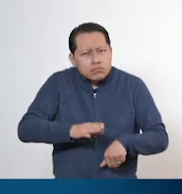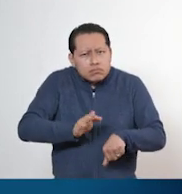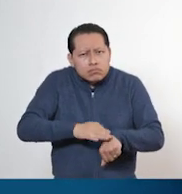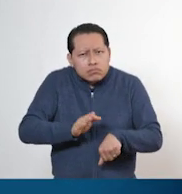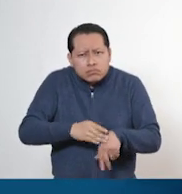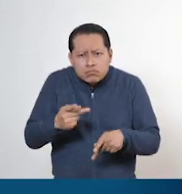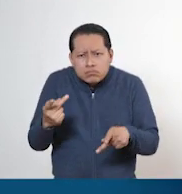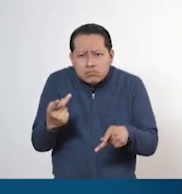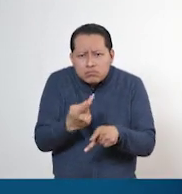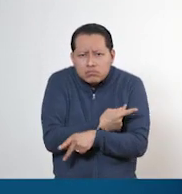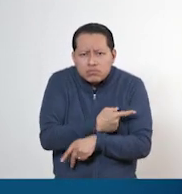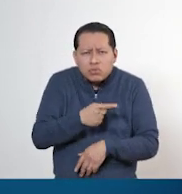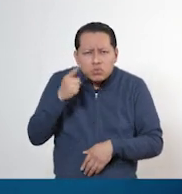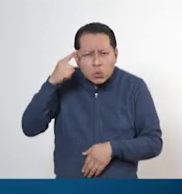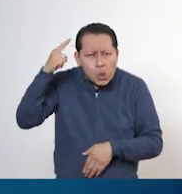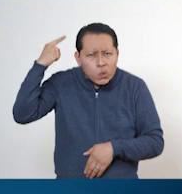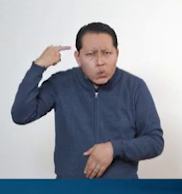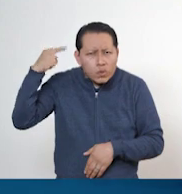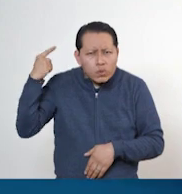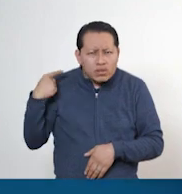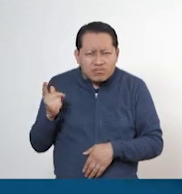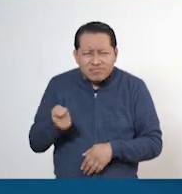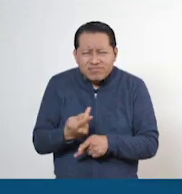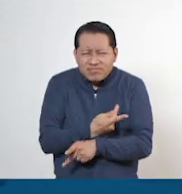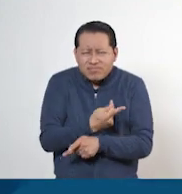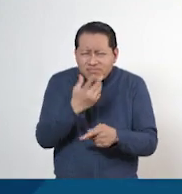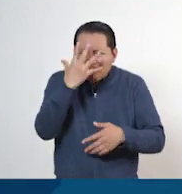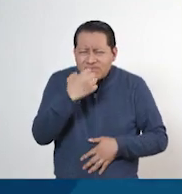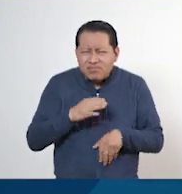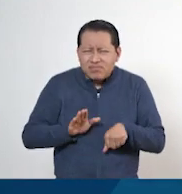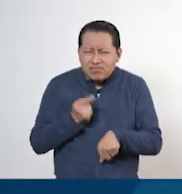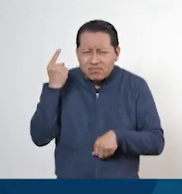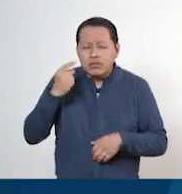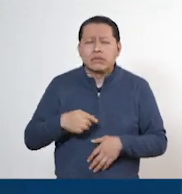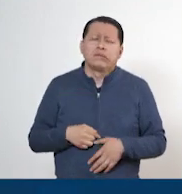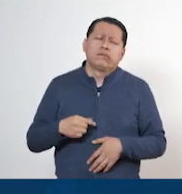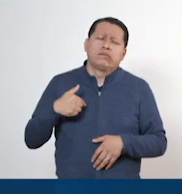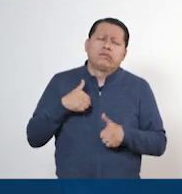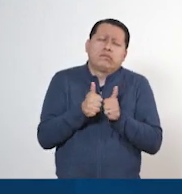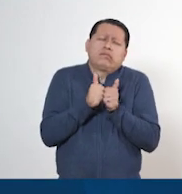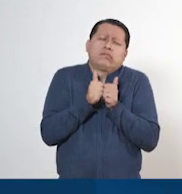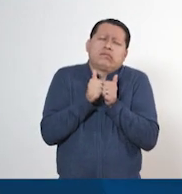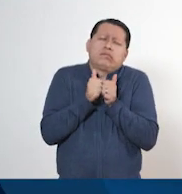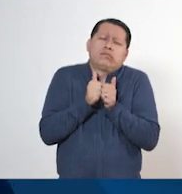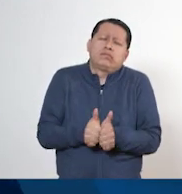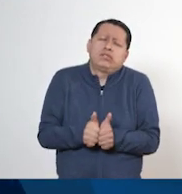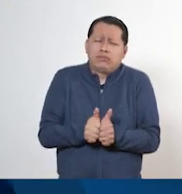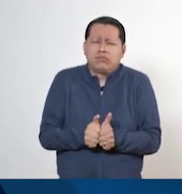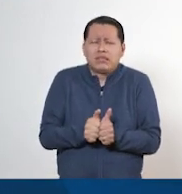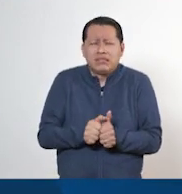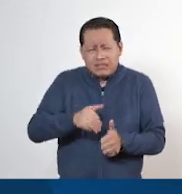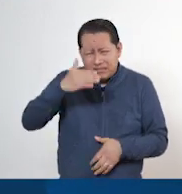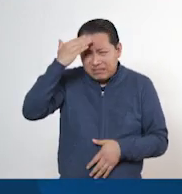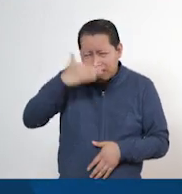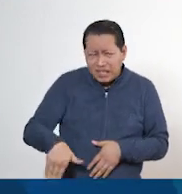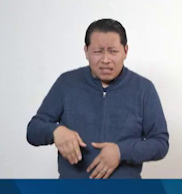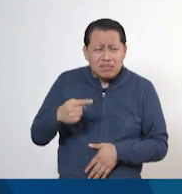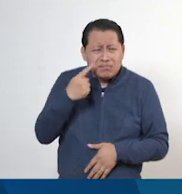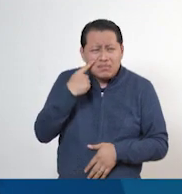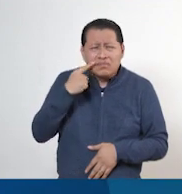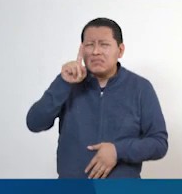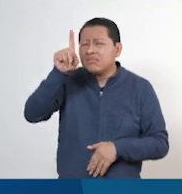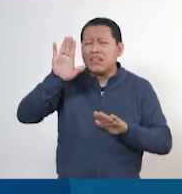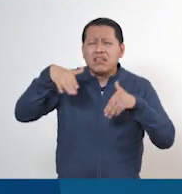te pasa, Cupertino, hombre? ¿Por qué estás tan triste, mano? ¡Estoy encerrado, don Leopoldo! ¡Mire, no para